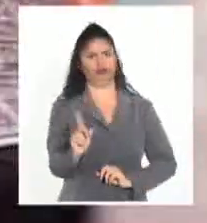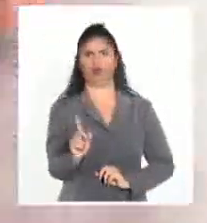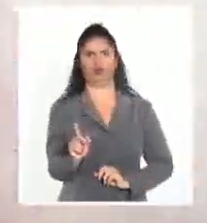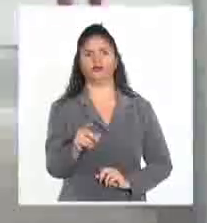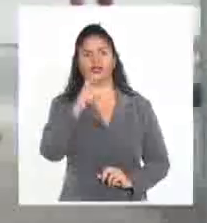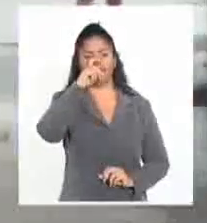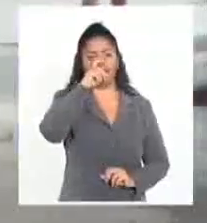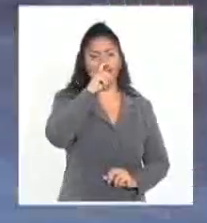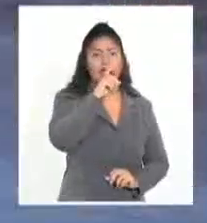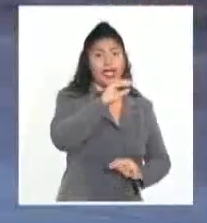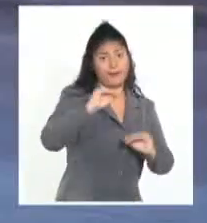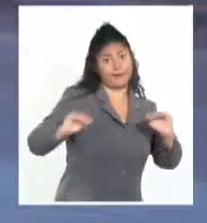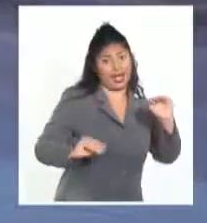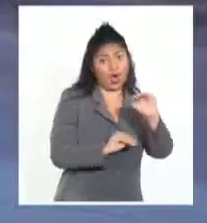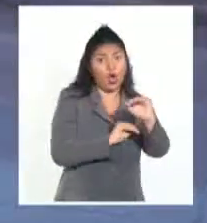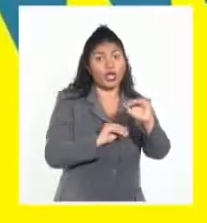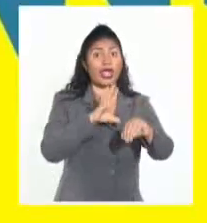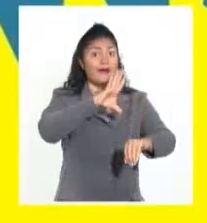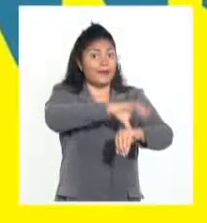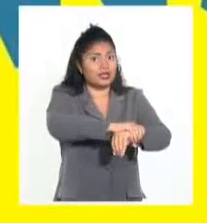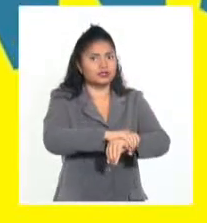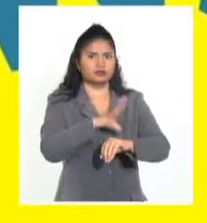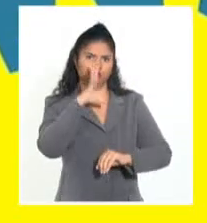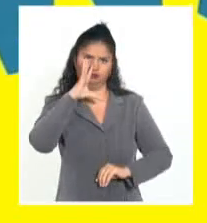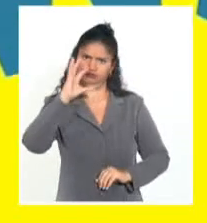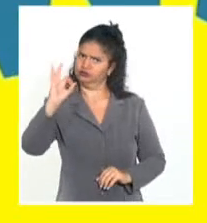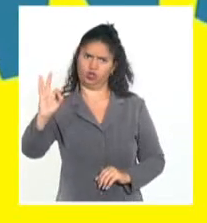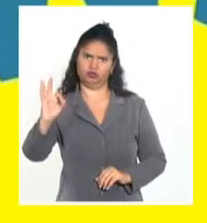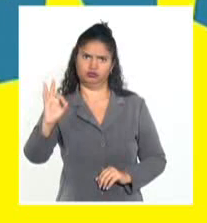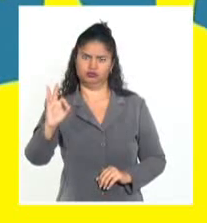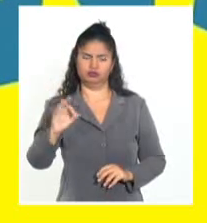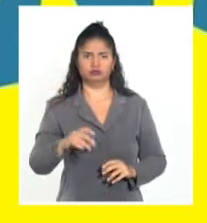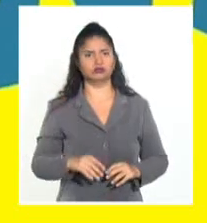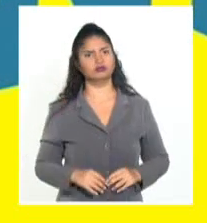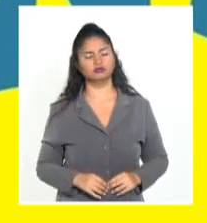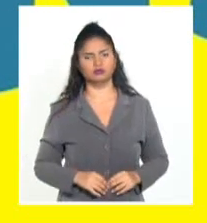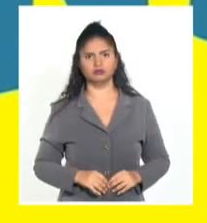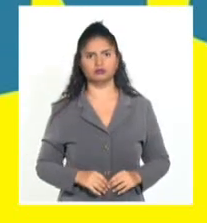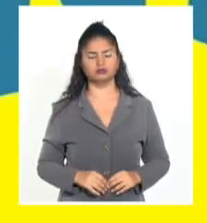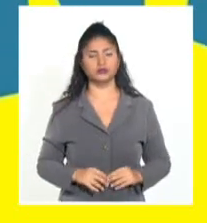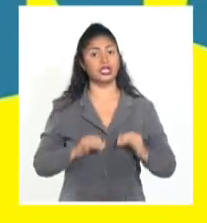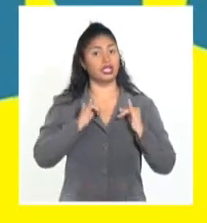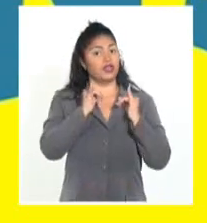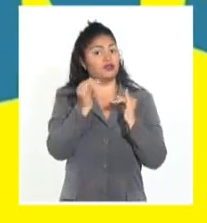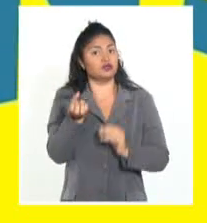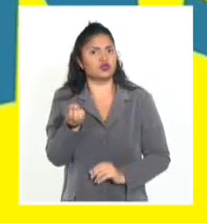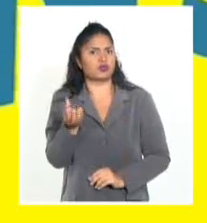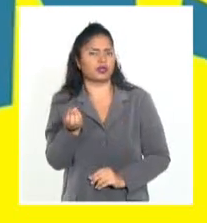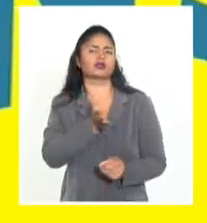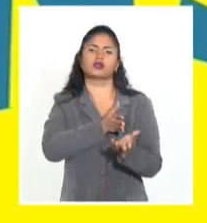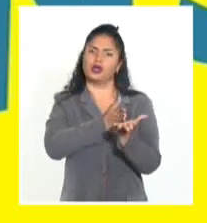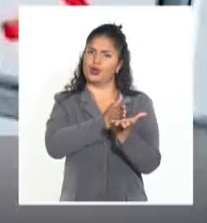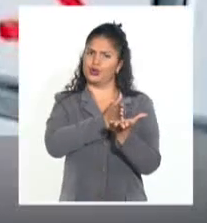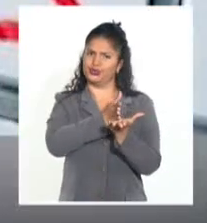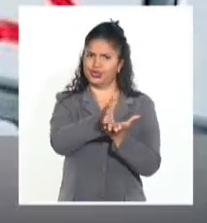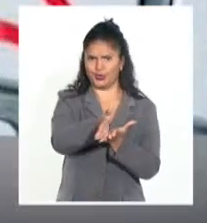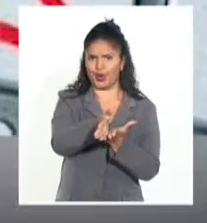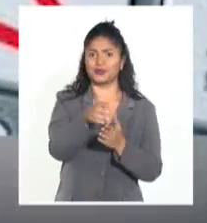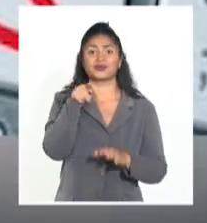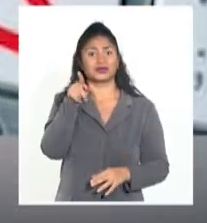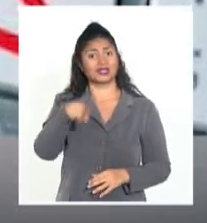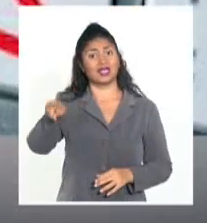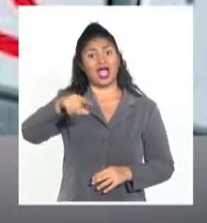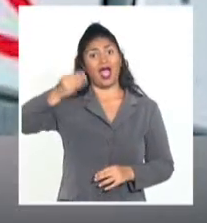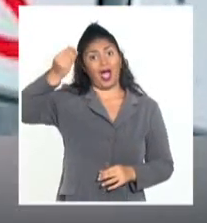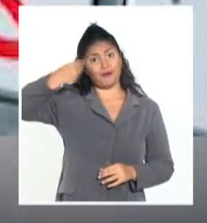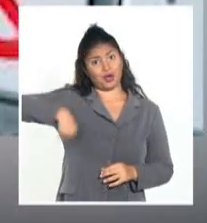como repiten los ciberesbirros. No obstante, la guerra continúa, basados en su misma estrategia mientras se aprovechan de sus víctimas del